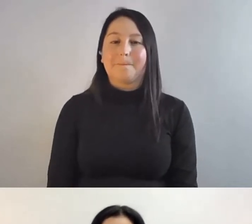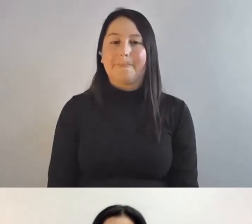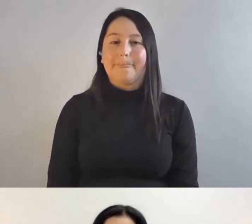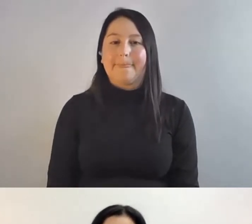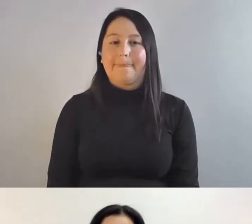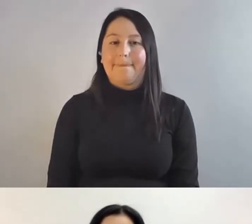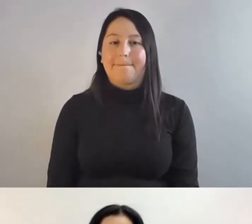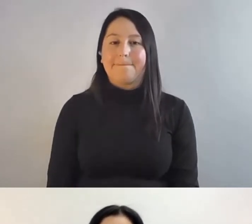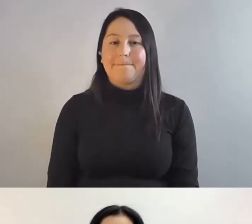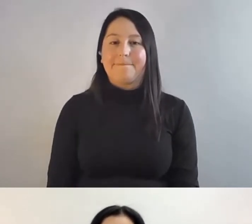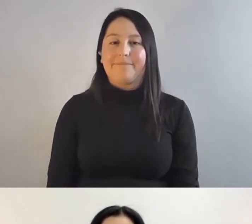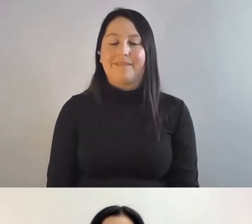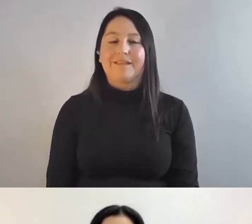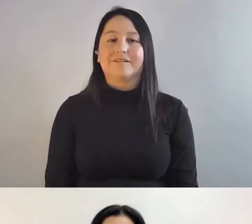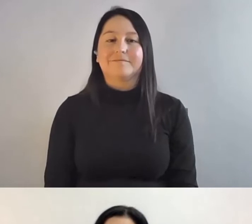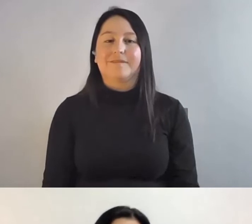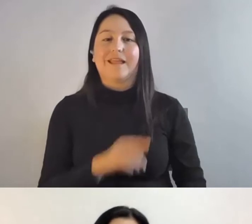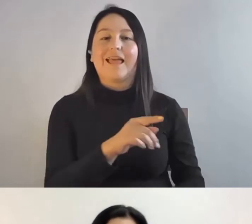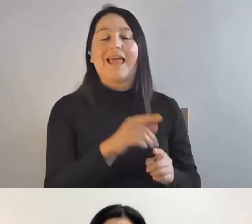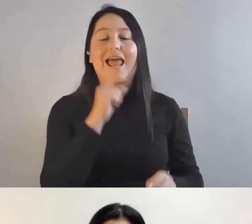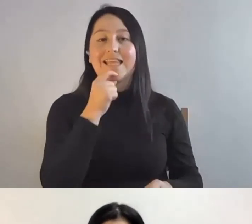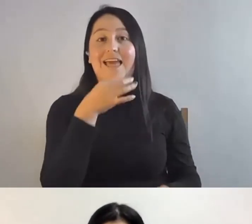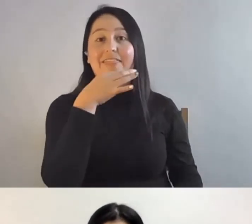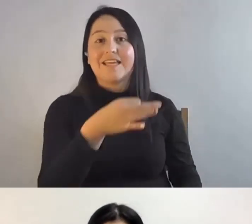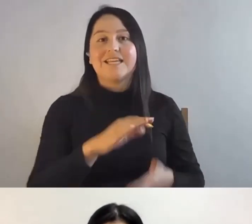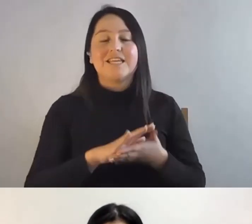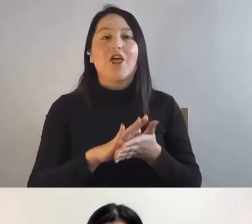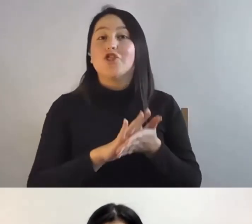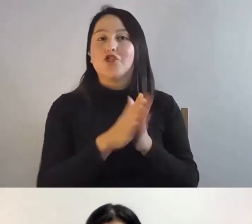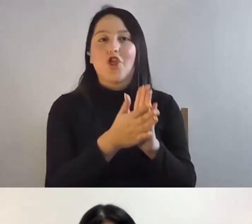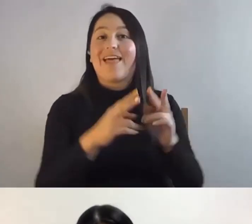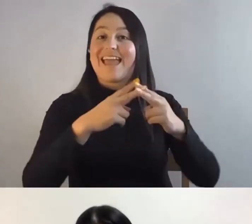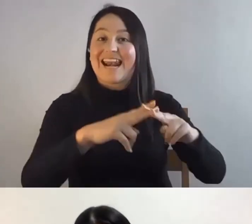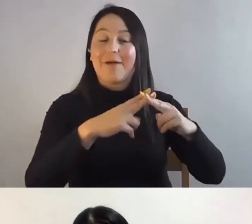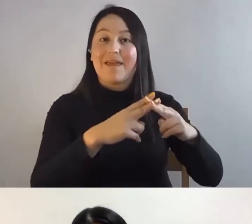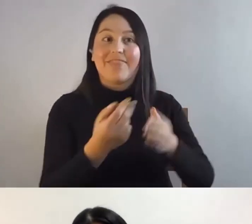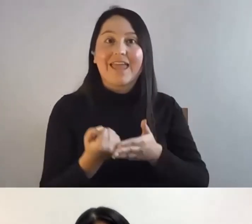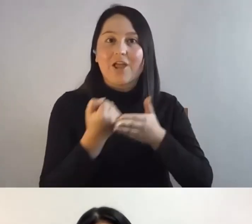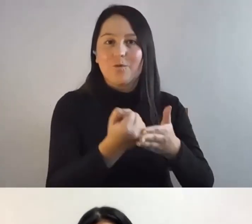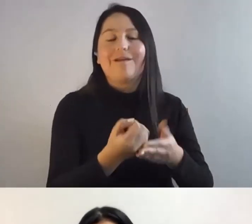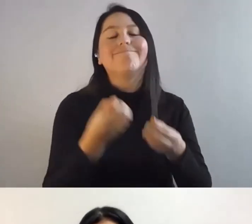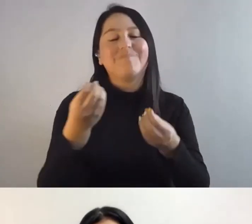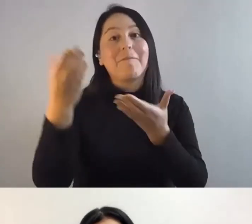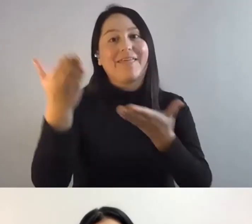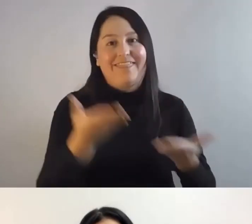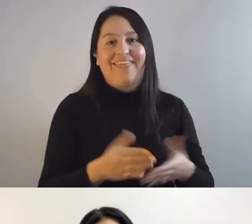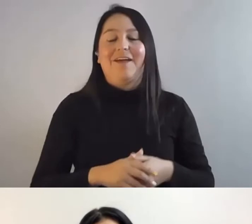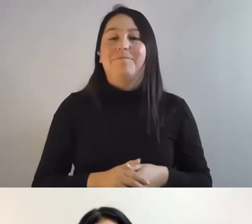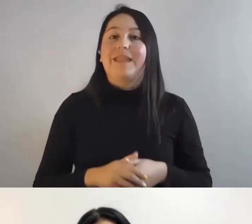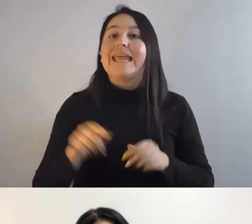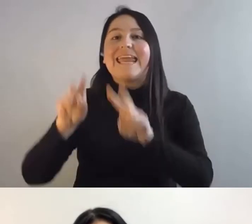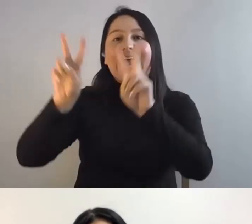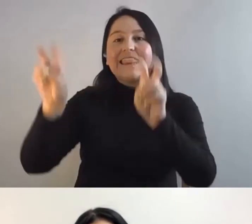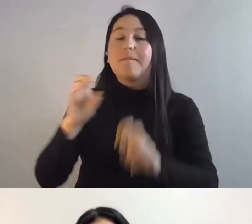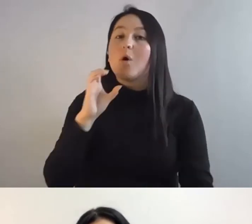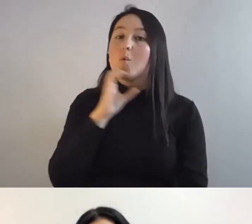también, entonces toda herramienta que bienvenida sea. Y a propósito del curso, Alexandra pregunta si